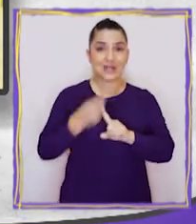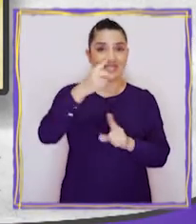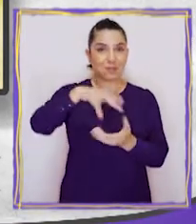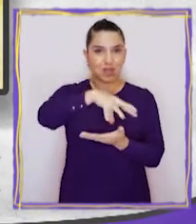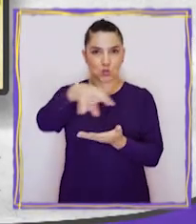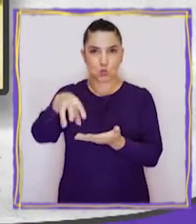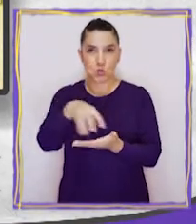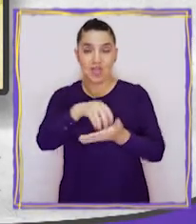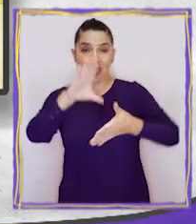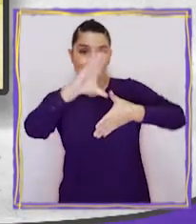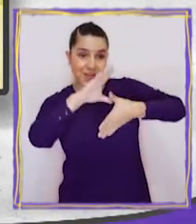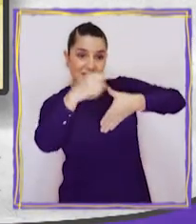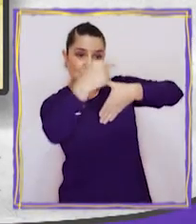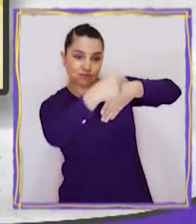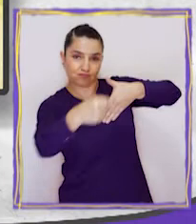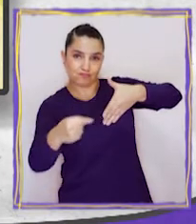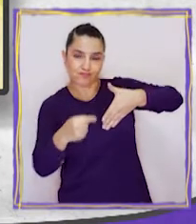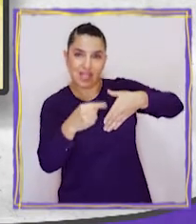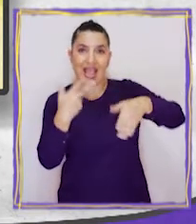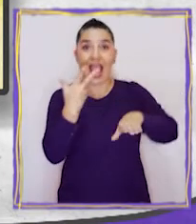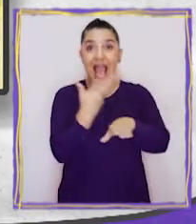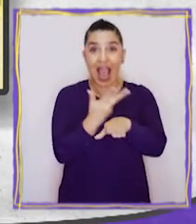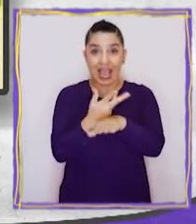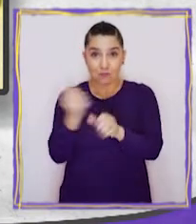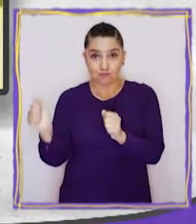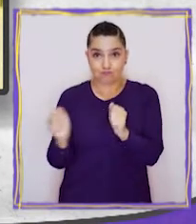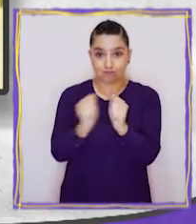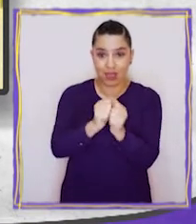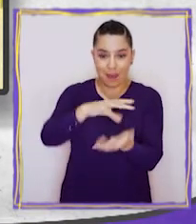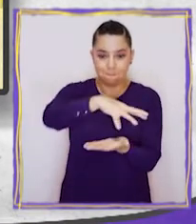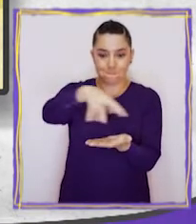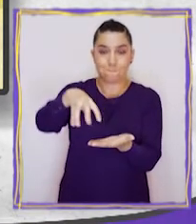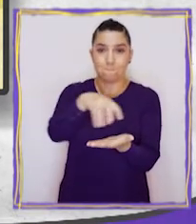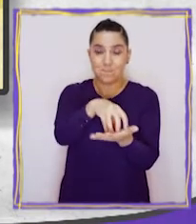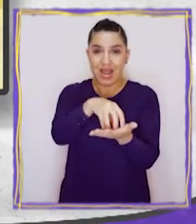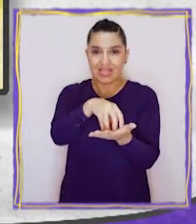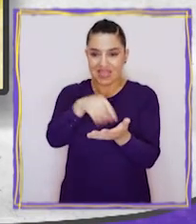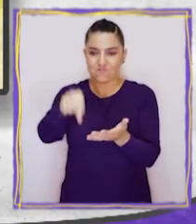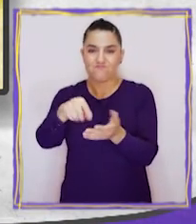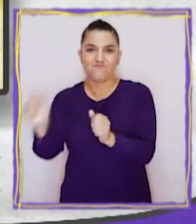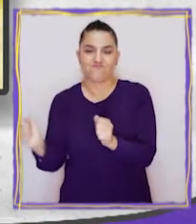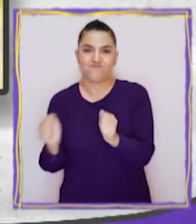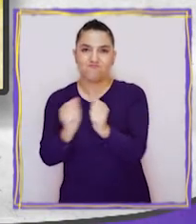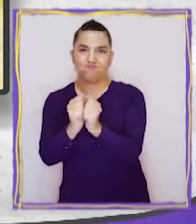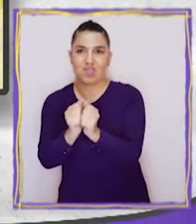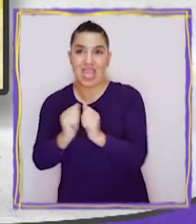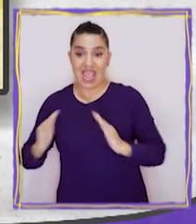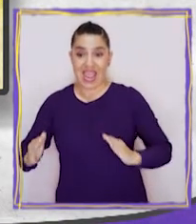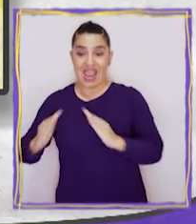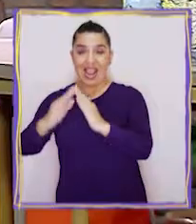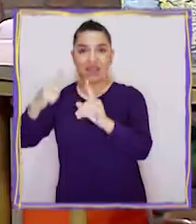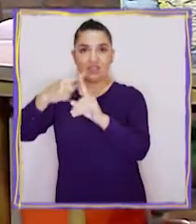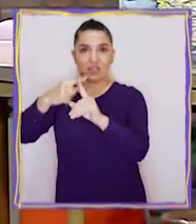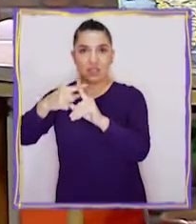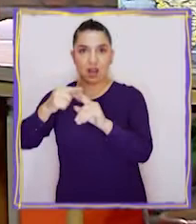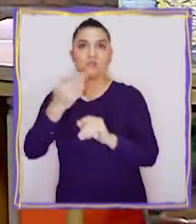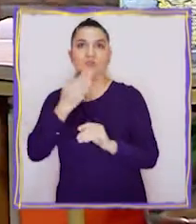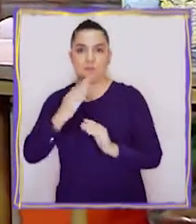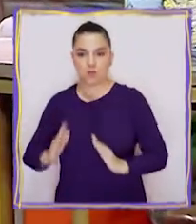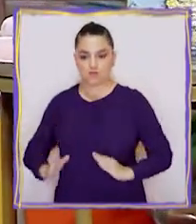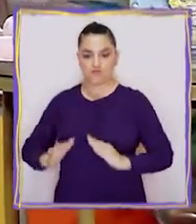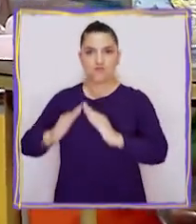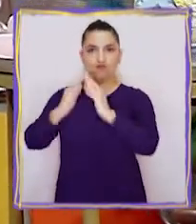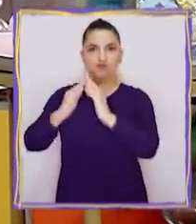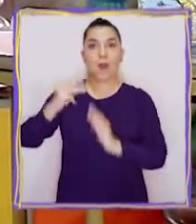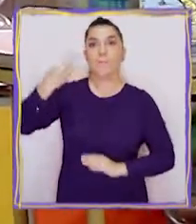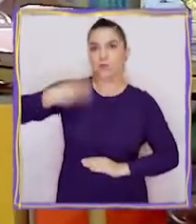las principales ciudades de América podemos encontrar junto a la Plaza de Armas, la Catedral y el Cabildo. Es